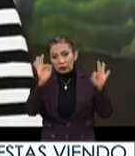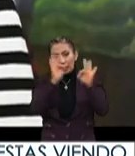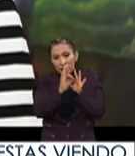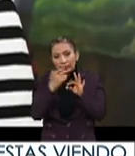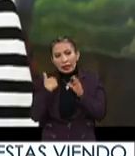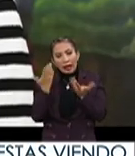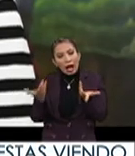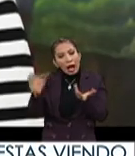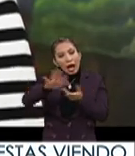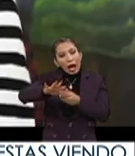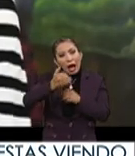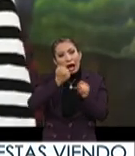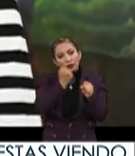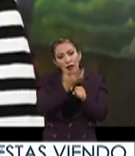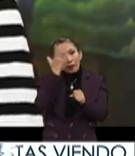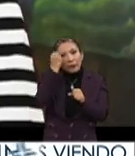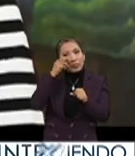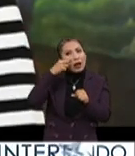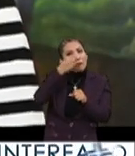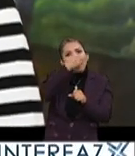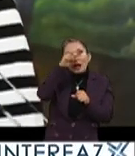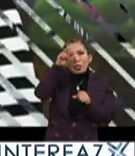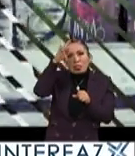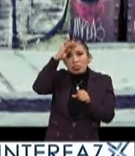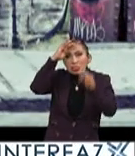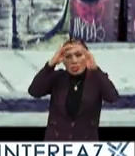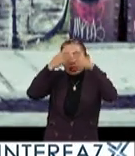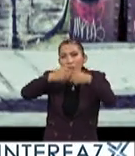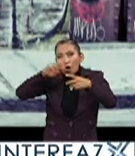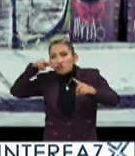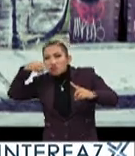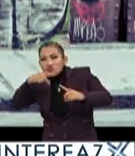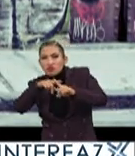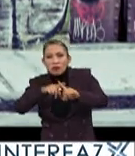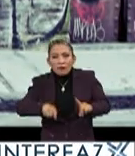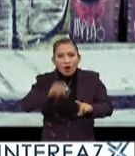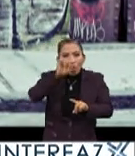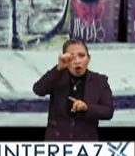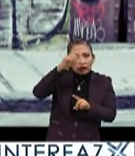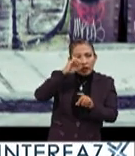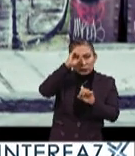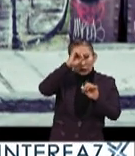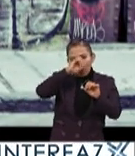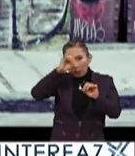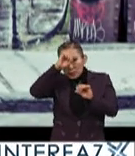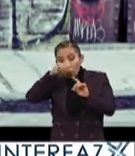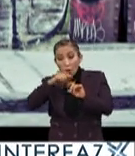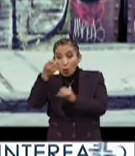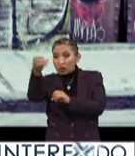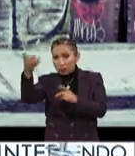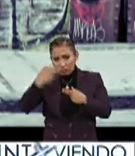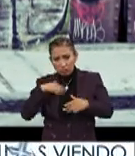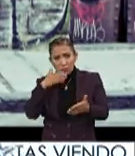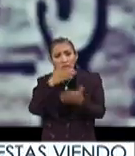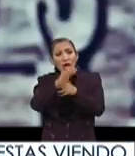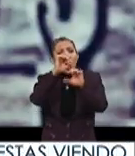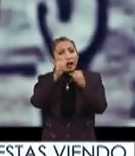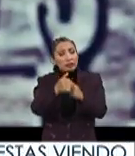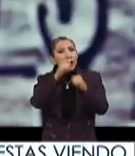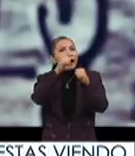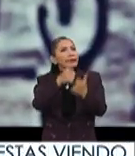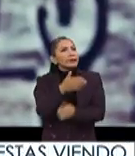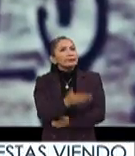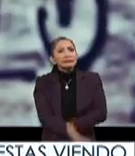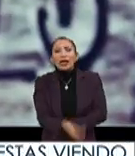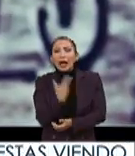que se ha suscitado durante los años, aprender a mirar y a pensar con otra perspectiva, desde otras ópticas. Cualquier persona puede entrar al arte. Creo que el